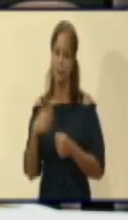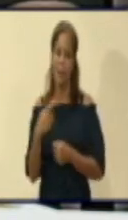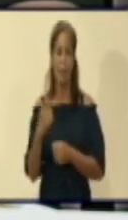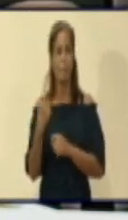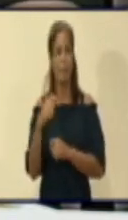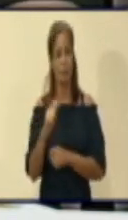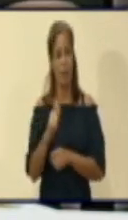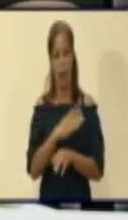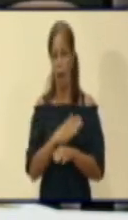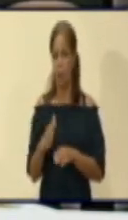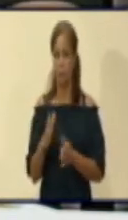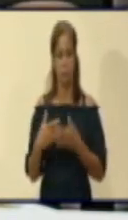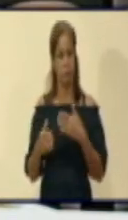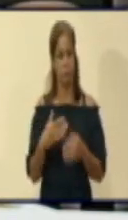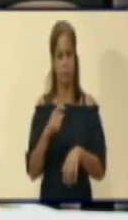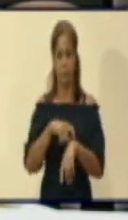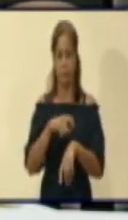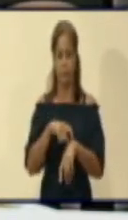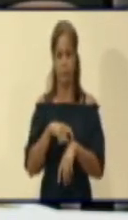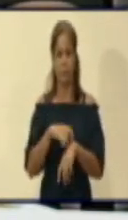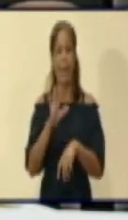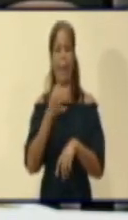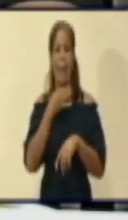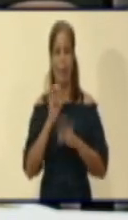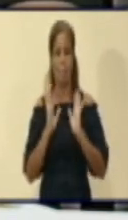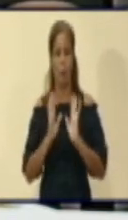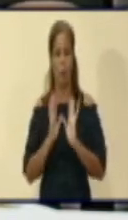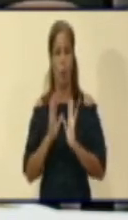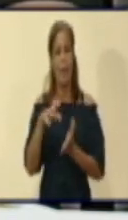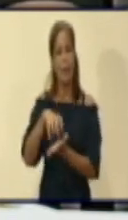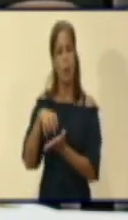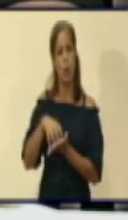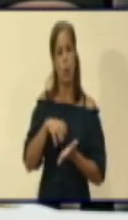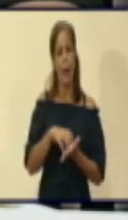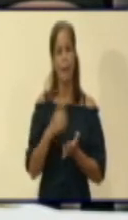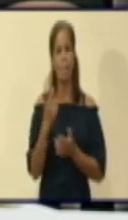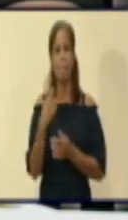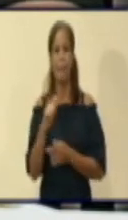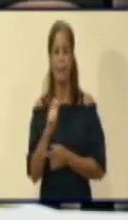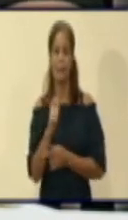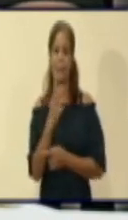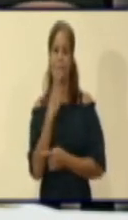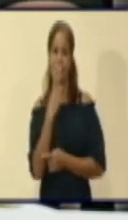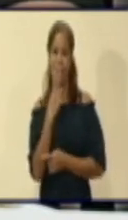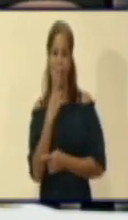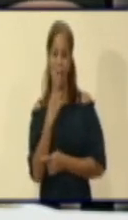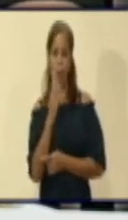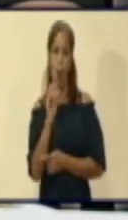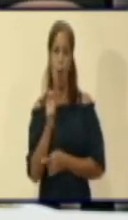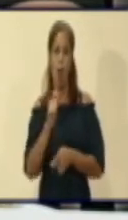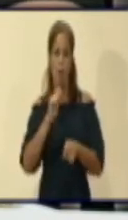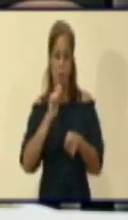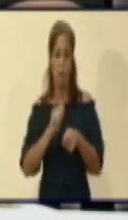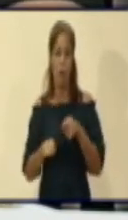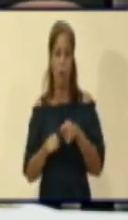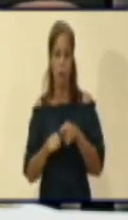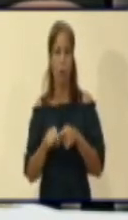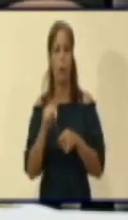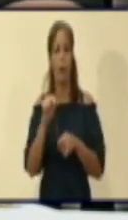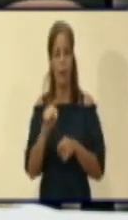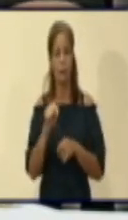será regulado a dos cajetillas de cigarros dos de tabaco de color por núcleos esta gran condición en